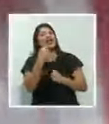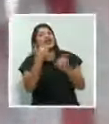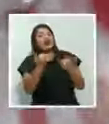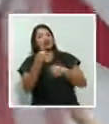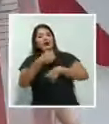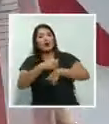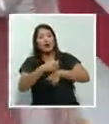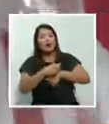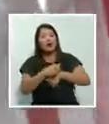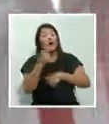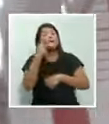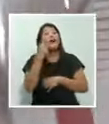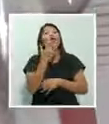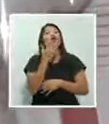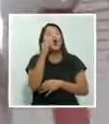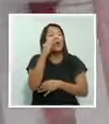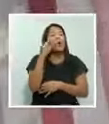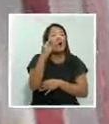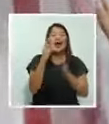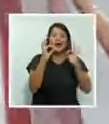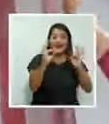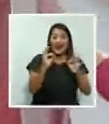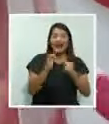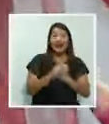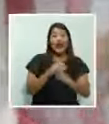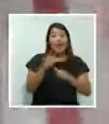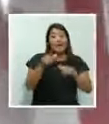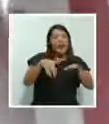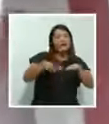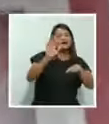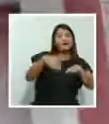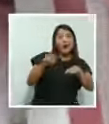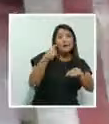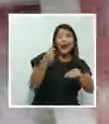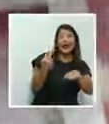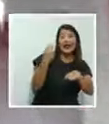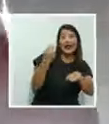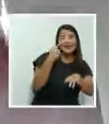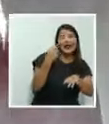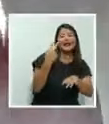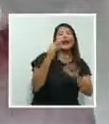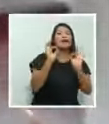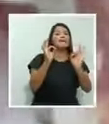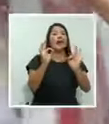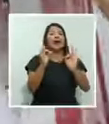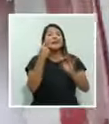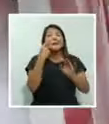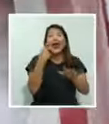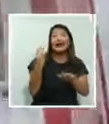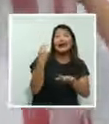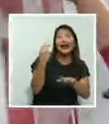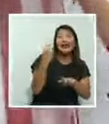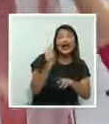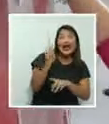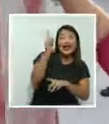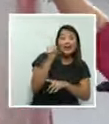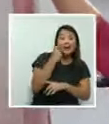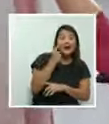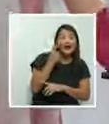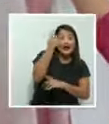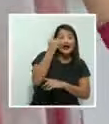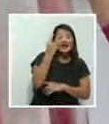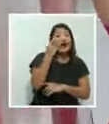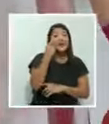el morado. Excelente. Muy bien. Echen, mueva el pie. Atrás. Mueva el pie aquí, eso, muévalo, muévalo. No, ahí va atrás. Arriba.